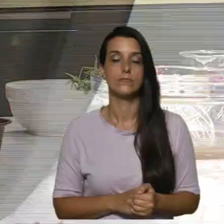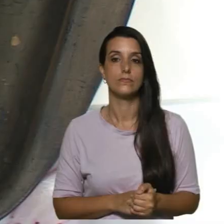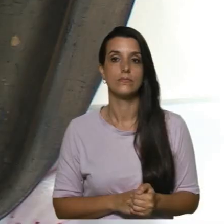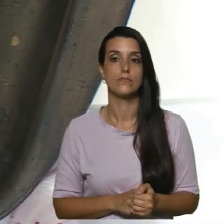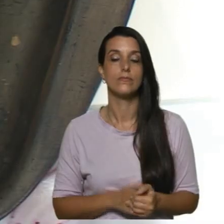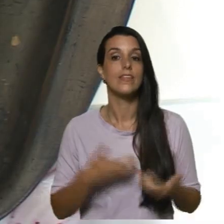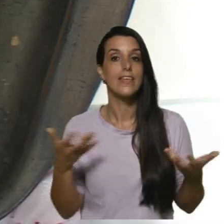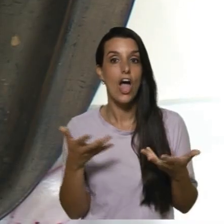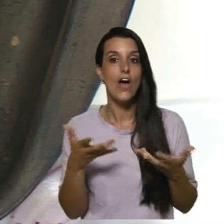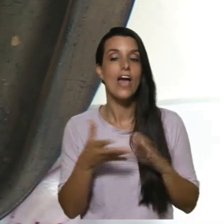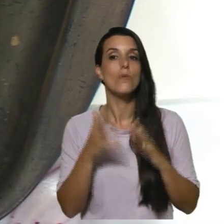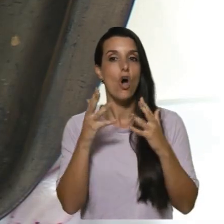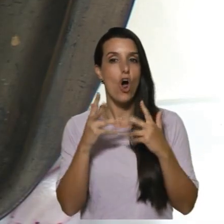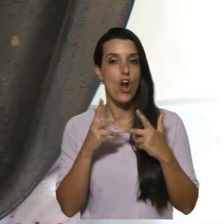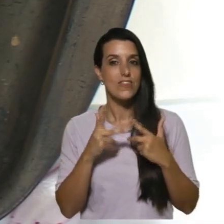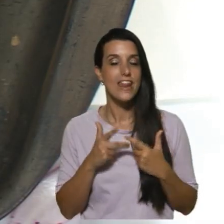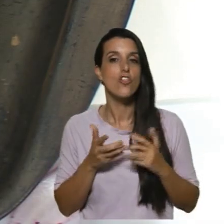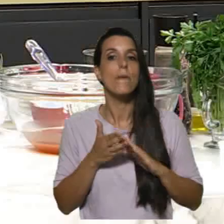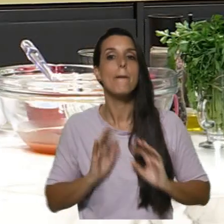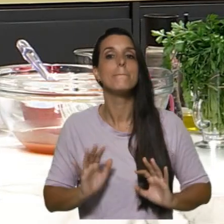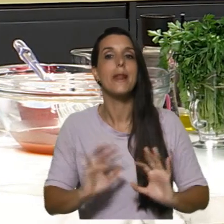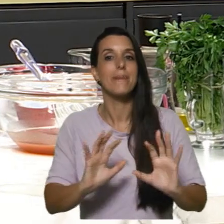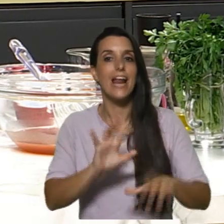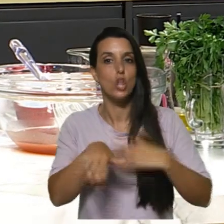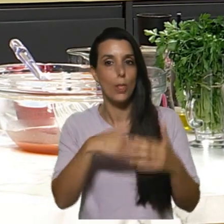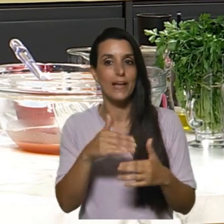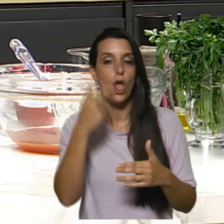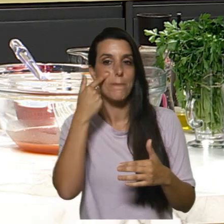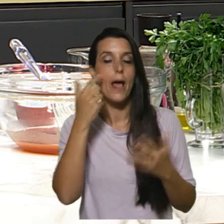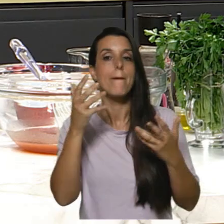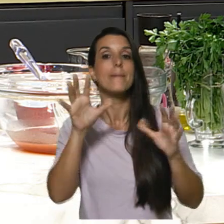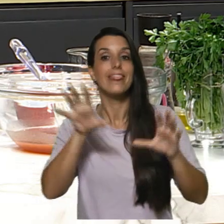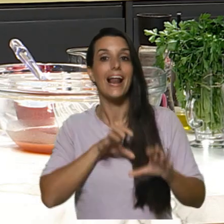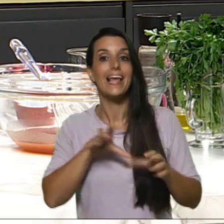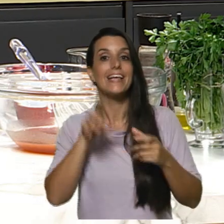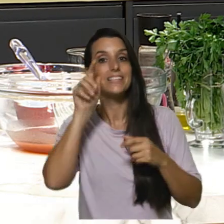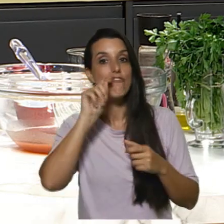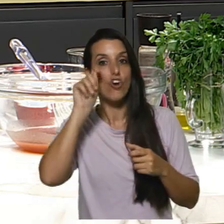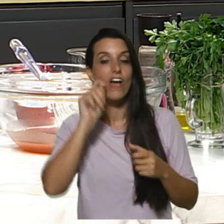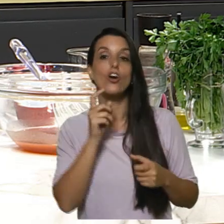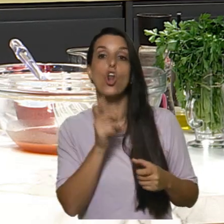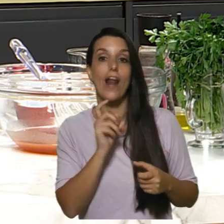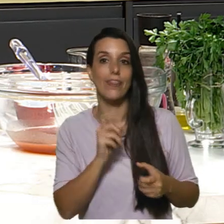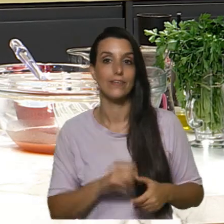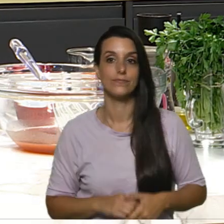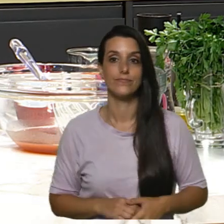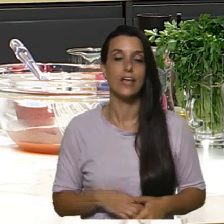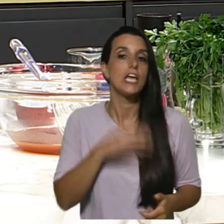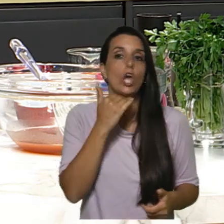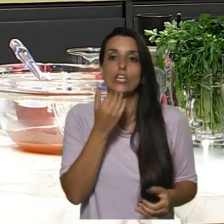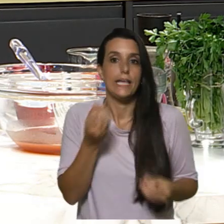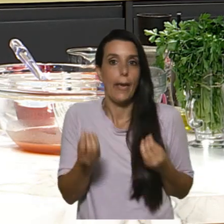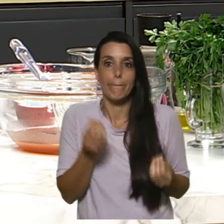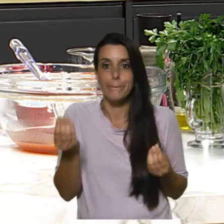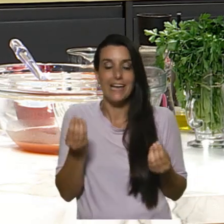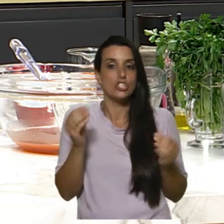Bien, y esto lo tenemos así acomodado. Y vamos a seguir preparando este menjunje. Mirá lo que tengo acá, cebolla colorada. Que no sé qué le pasa a la cebolla,